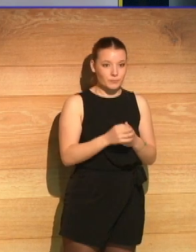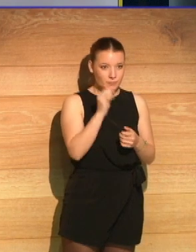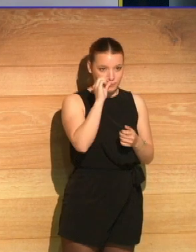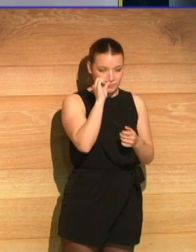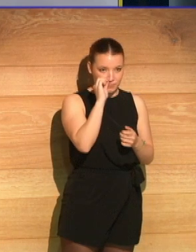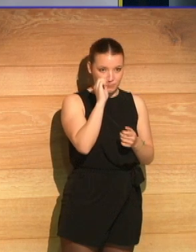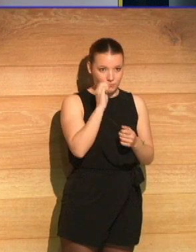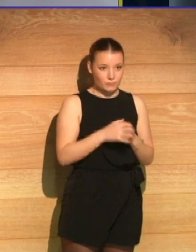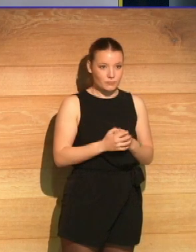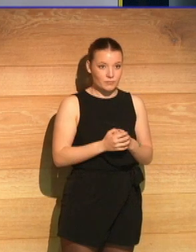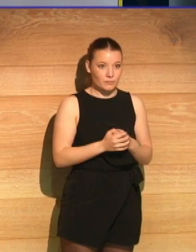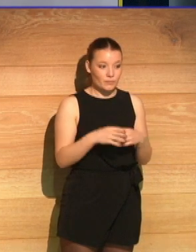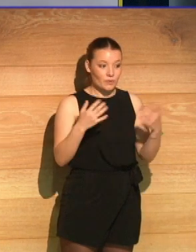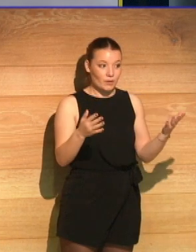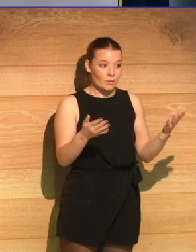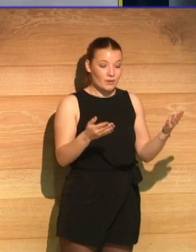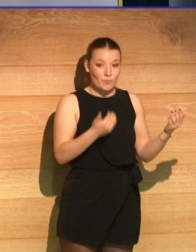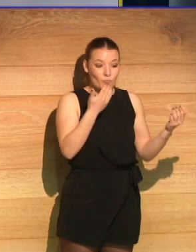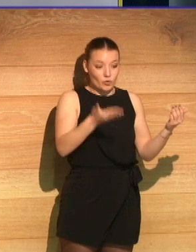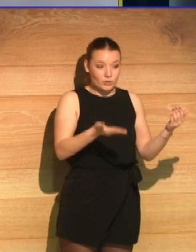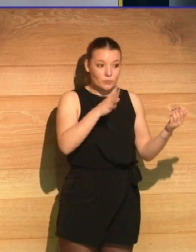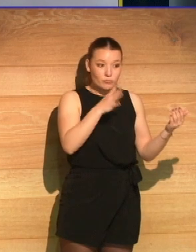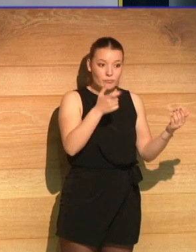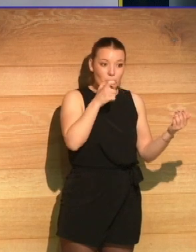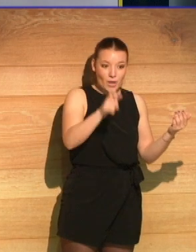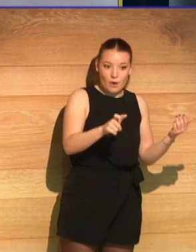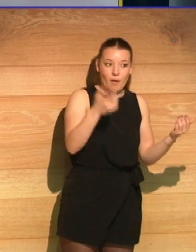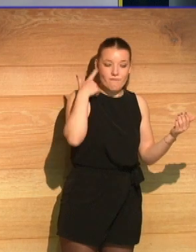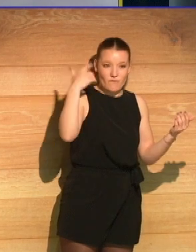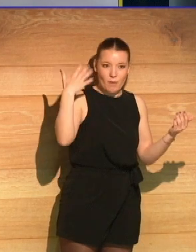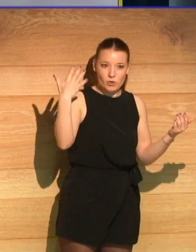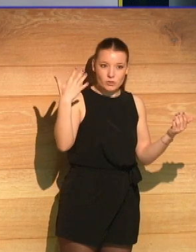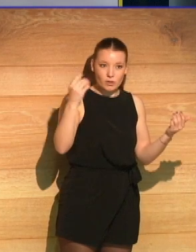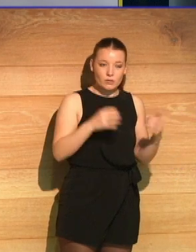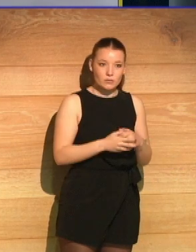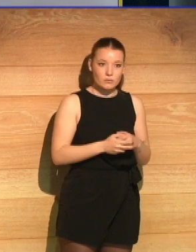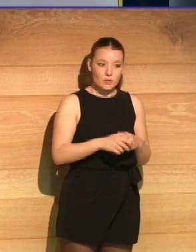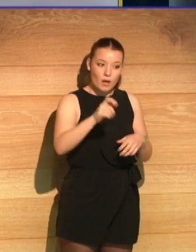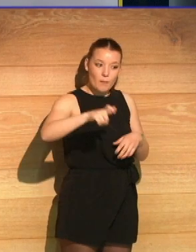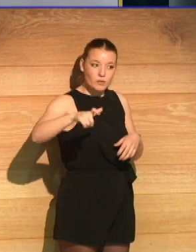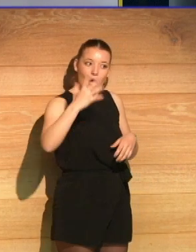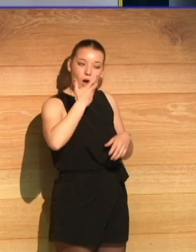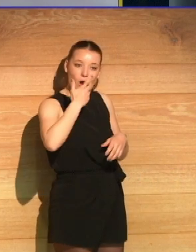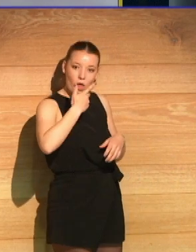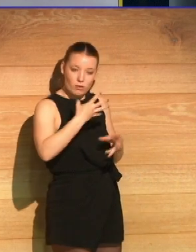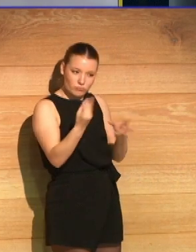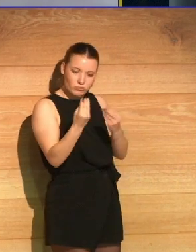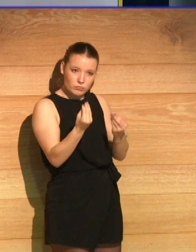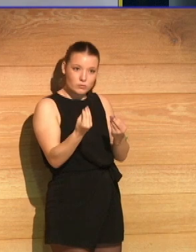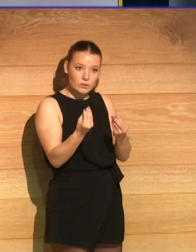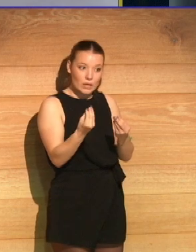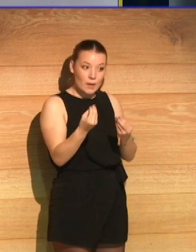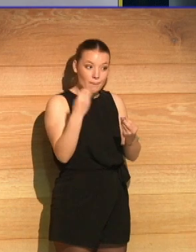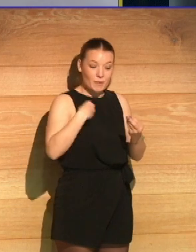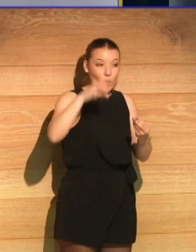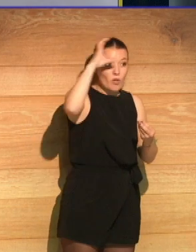se hiciera famoso, por decirlo así, ese término, entre no solamente que lo adoptara la ciencia, sino que llegara al